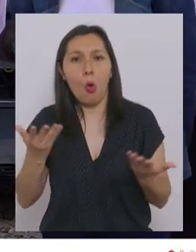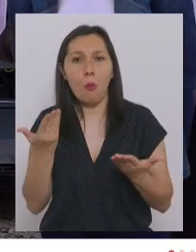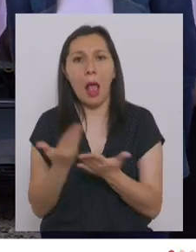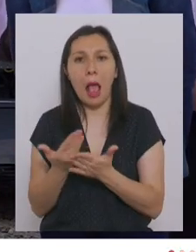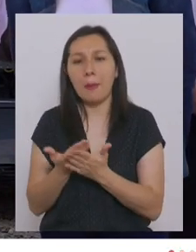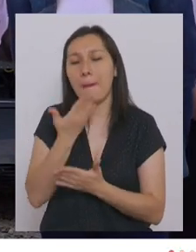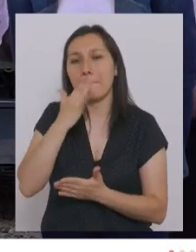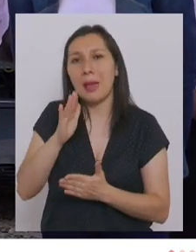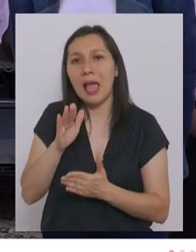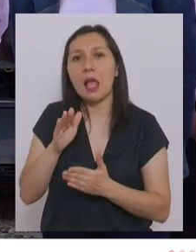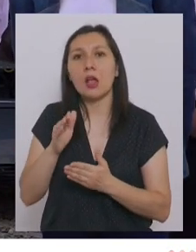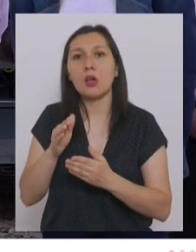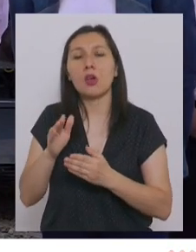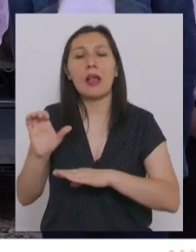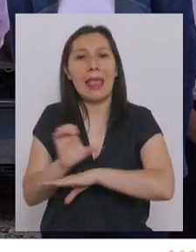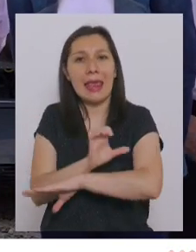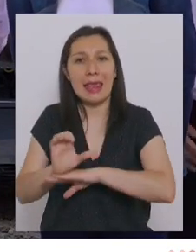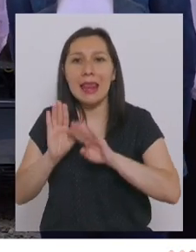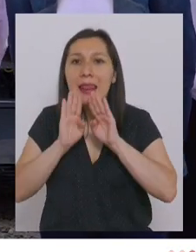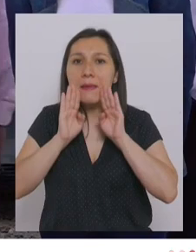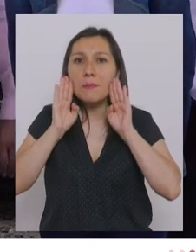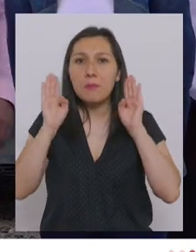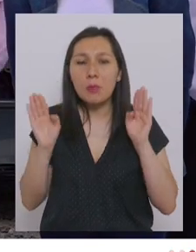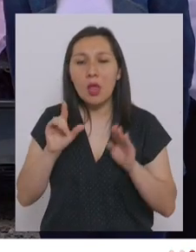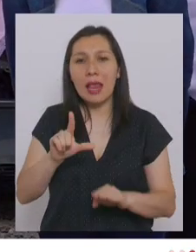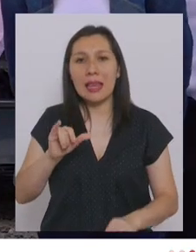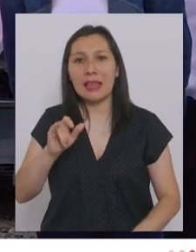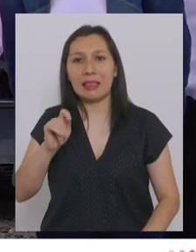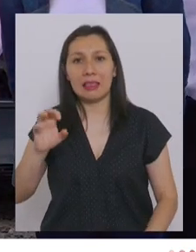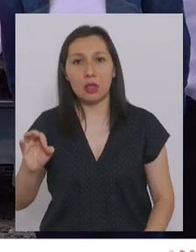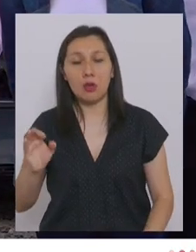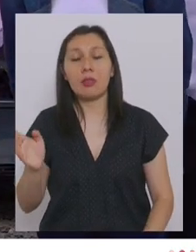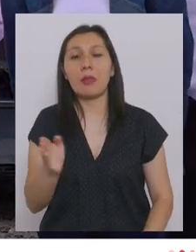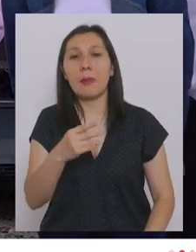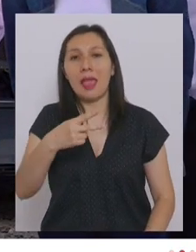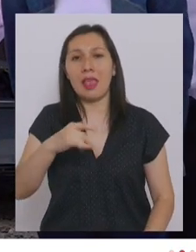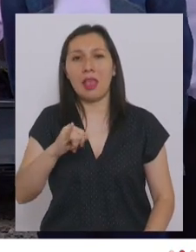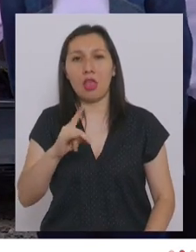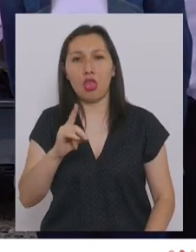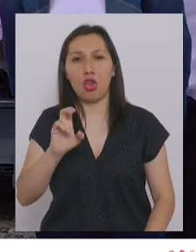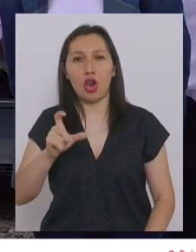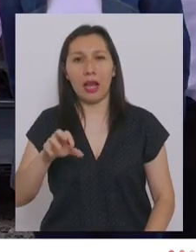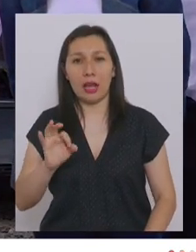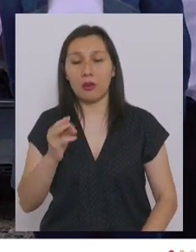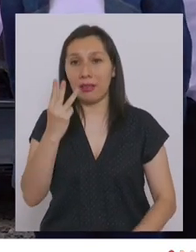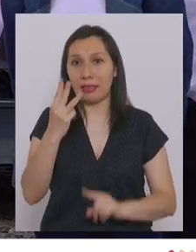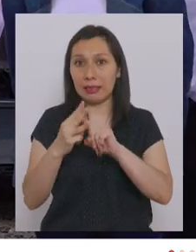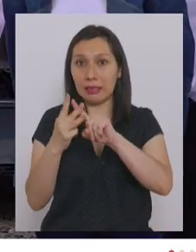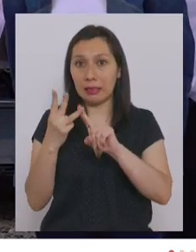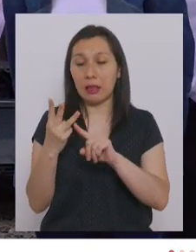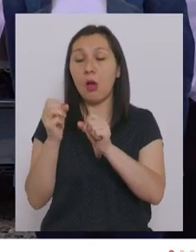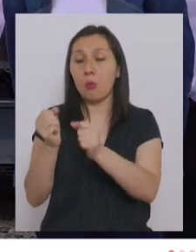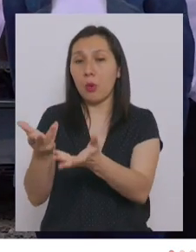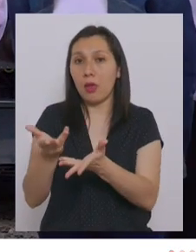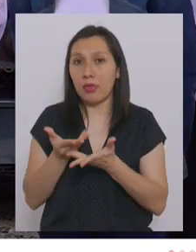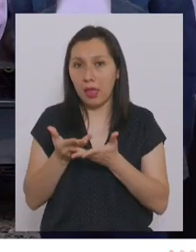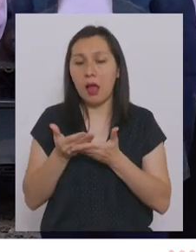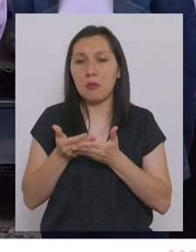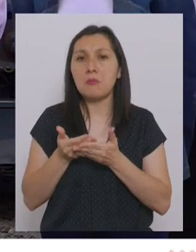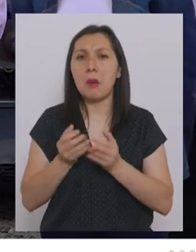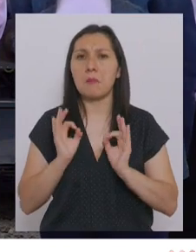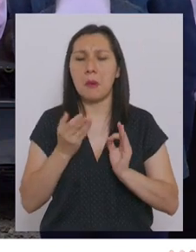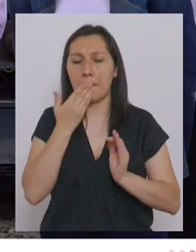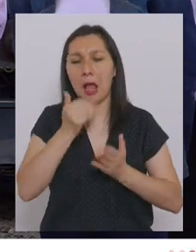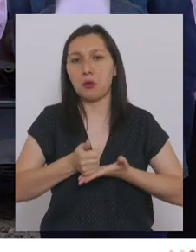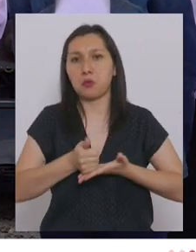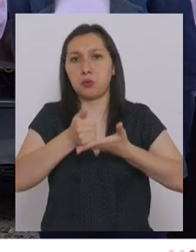aprovechar mejor las energías limpias, el litio y el hidrógeno, que son tres pilares que nos pueden llevar a lugares de